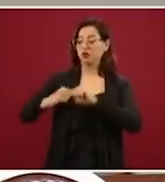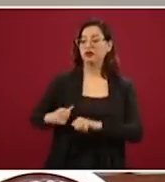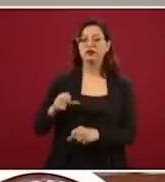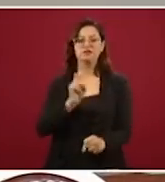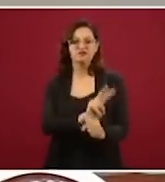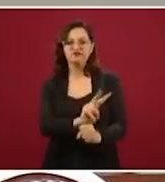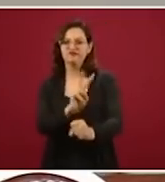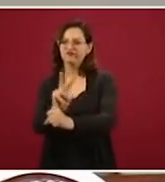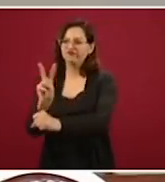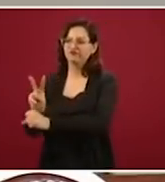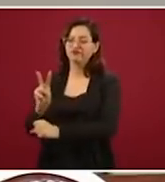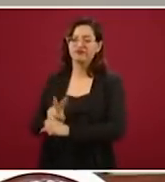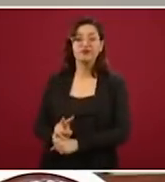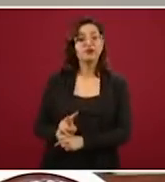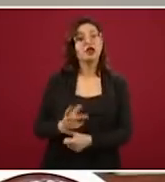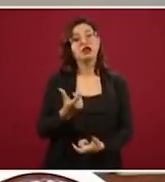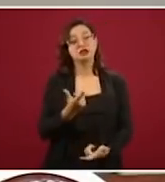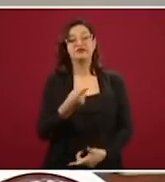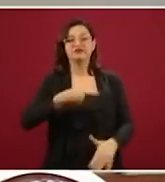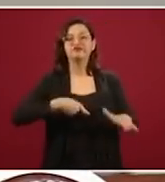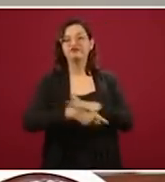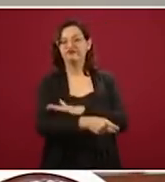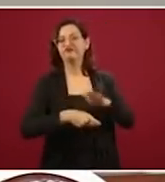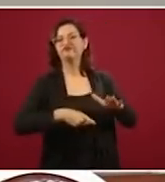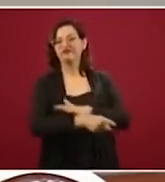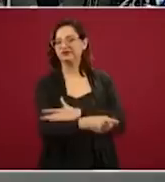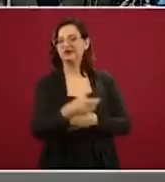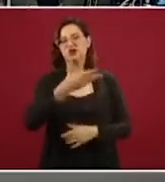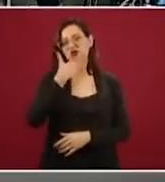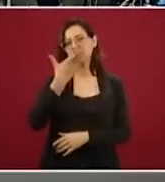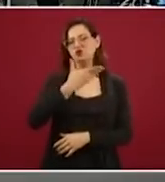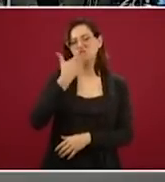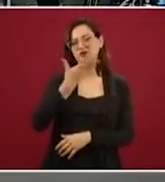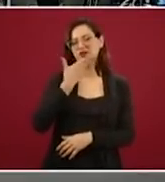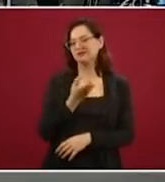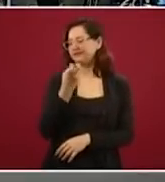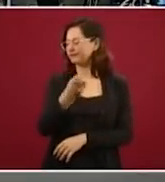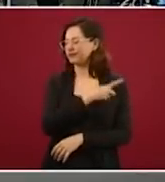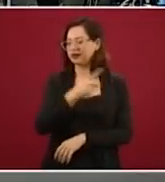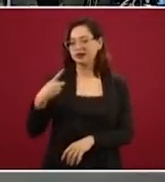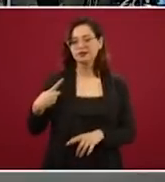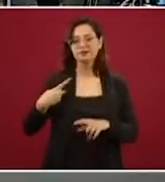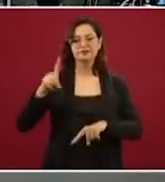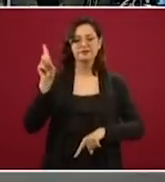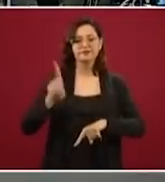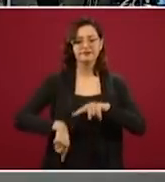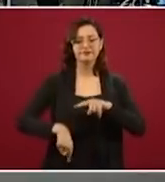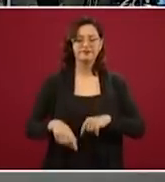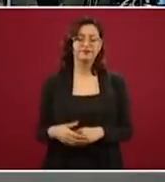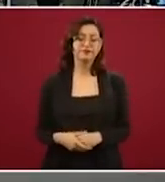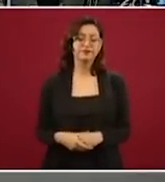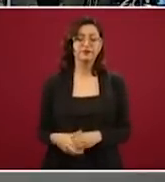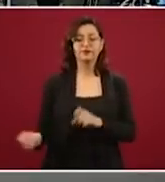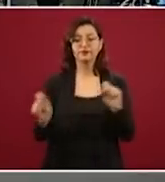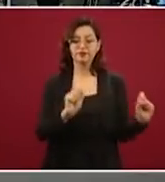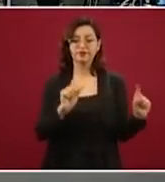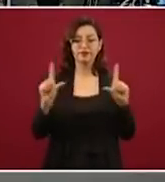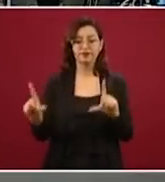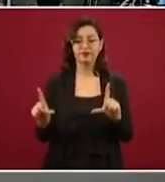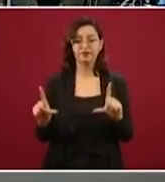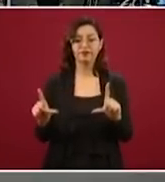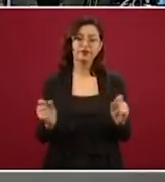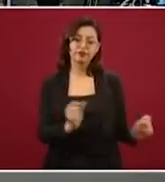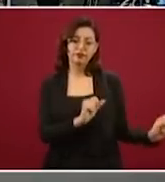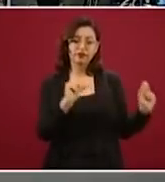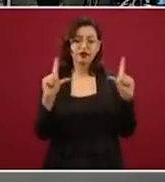casos podían generar causas de molestia entre la gente. Entonces, es muy breve lo que se presenta. La primera lámina, en la siguiente si le pueden